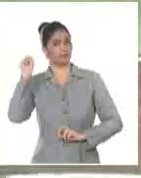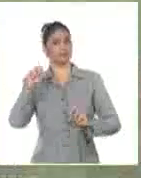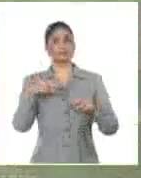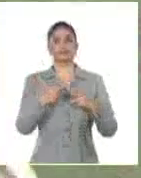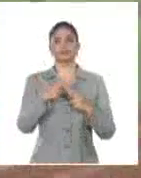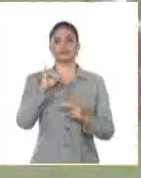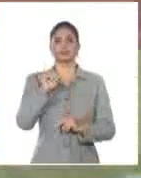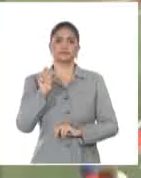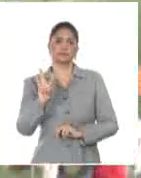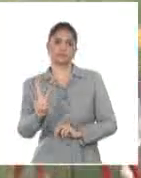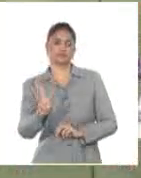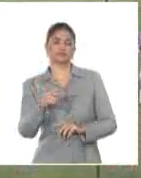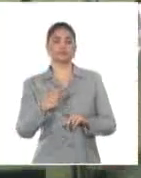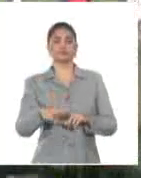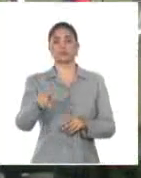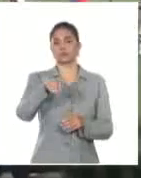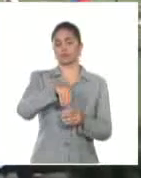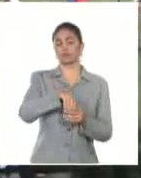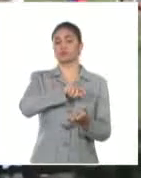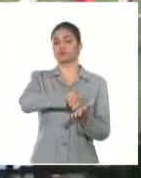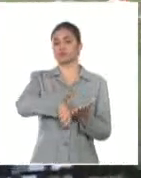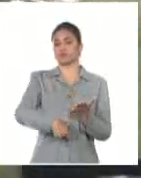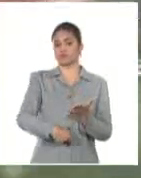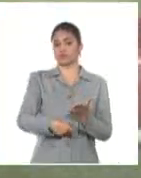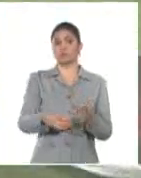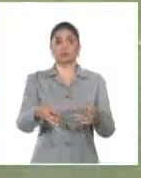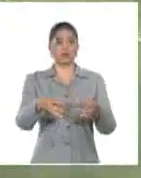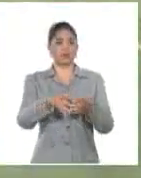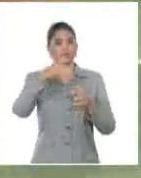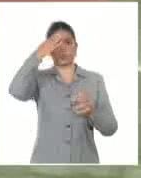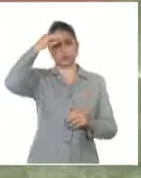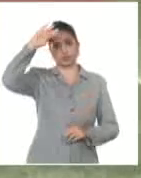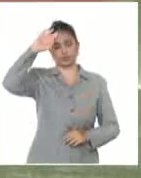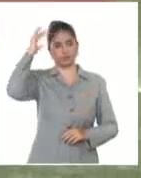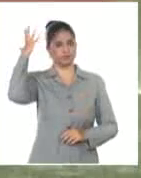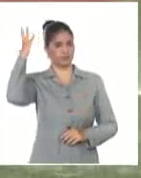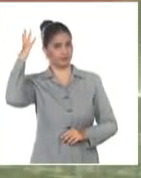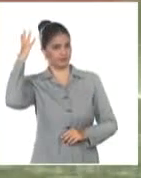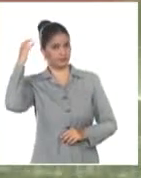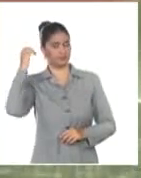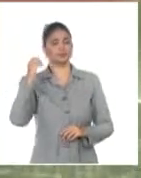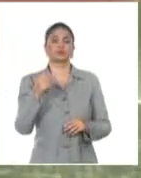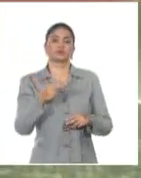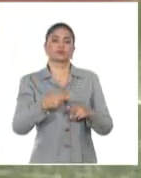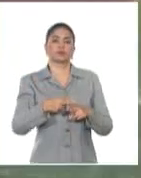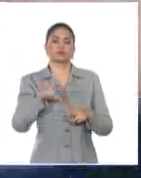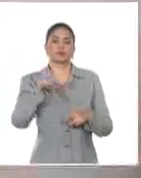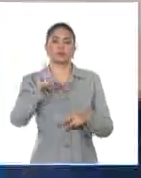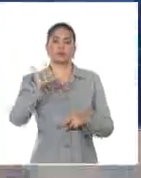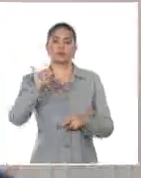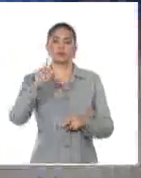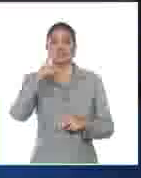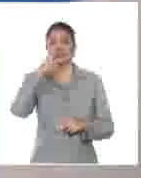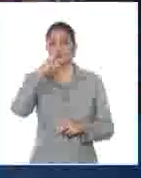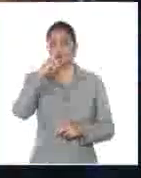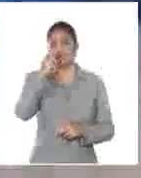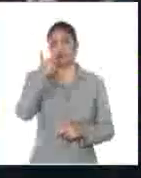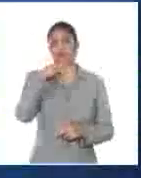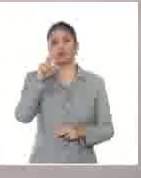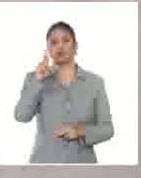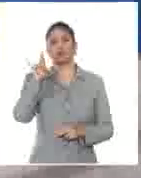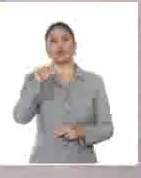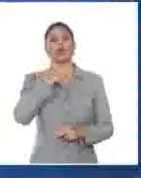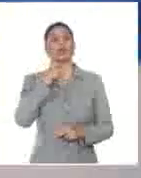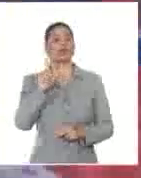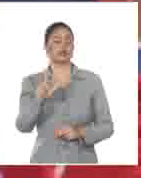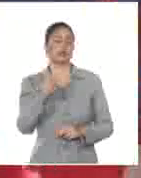Se incluyen también contratados por la Federación Cubana en el exterior, como son los casos de Iván Moinelo, Ariel Martínez, Joan Niguera, entre